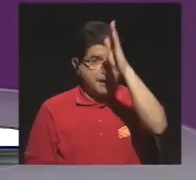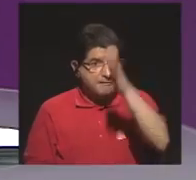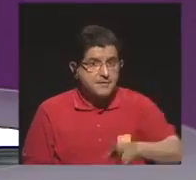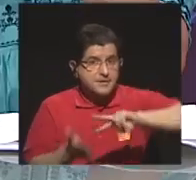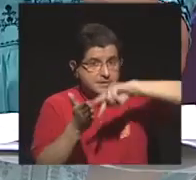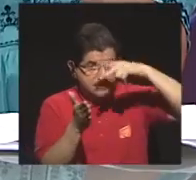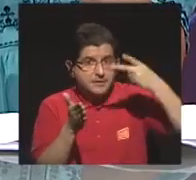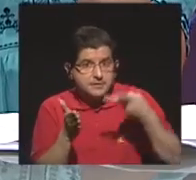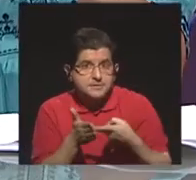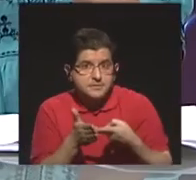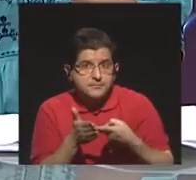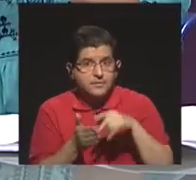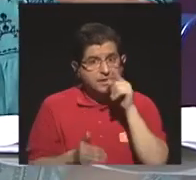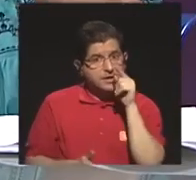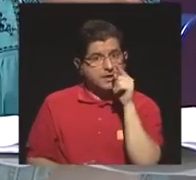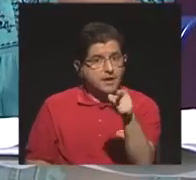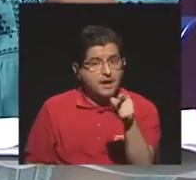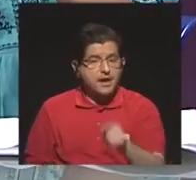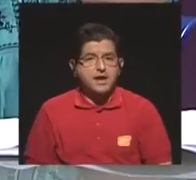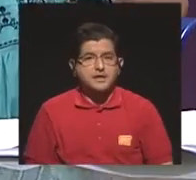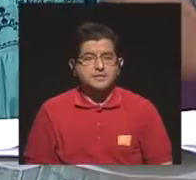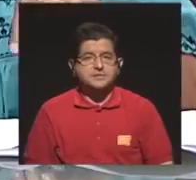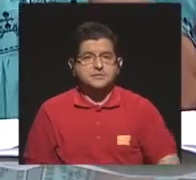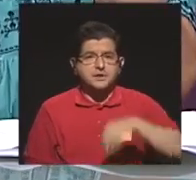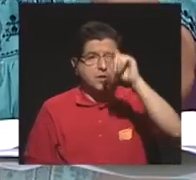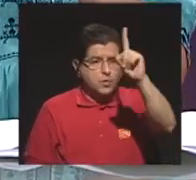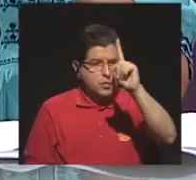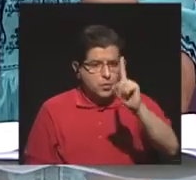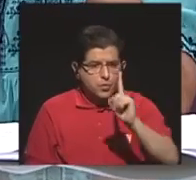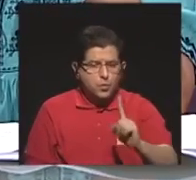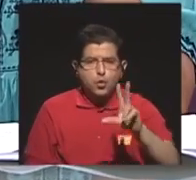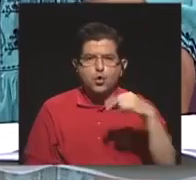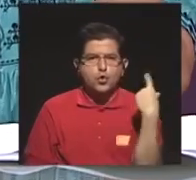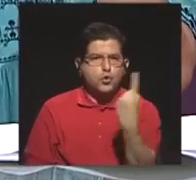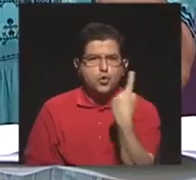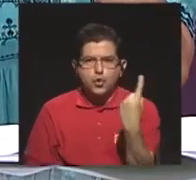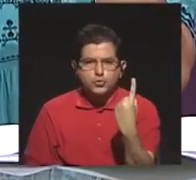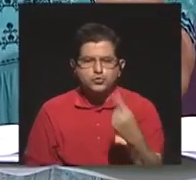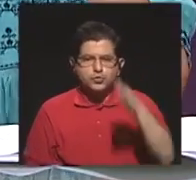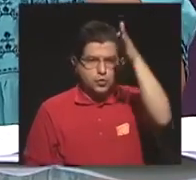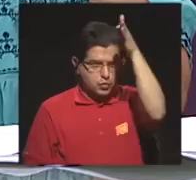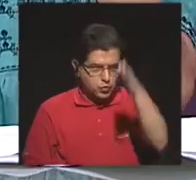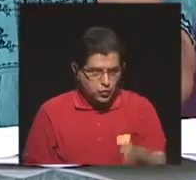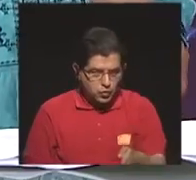que esa trenza se dé ya no solo para abajo, digamos, sino también